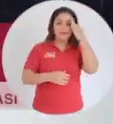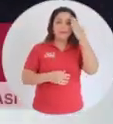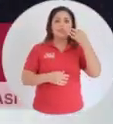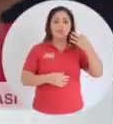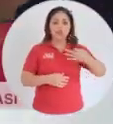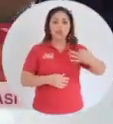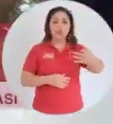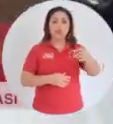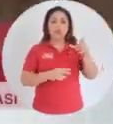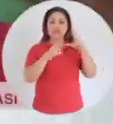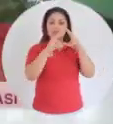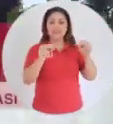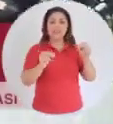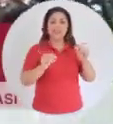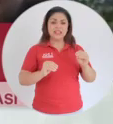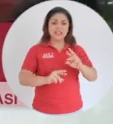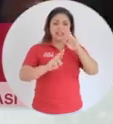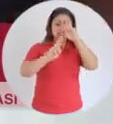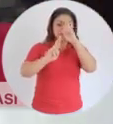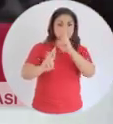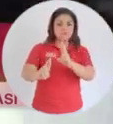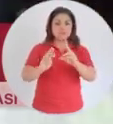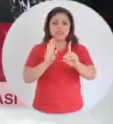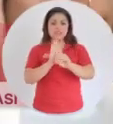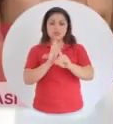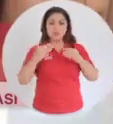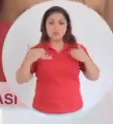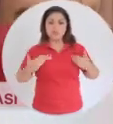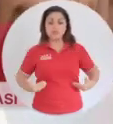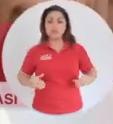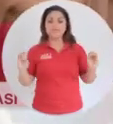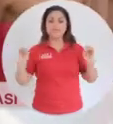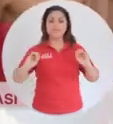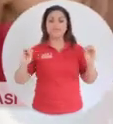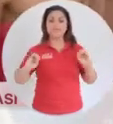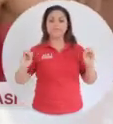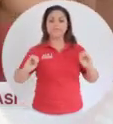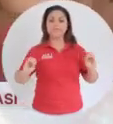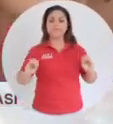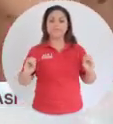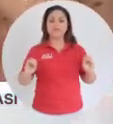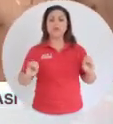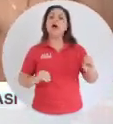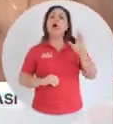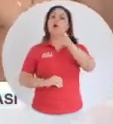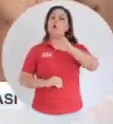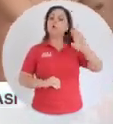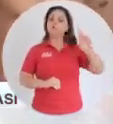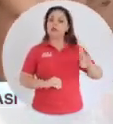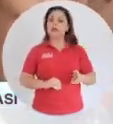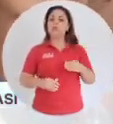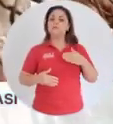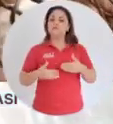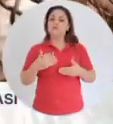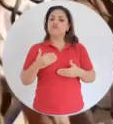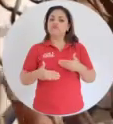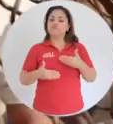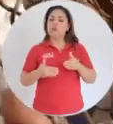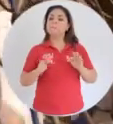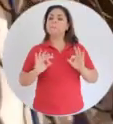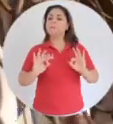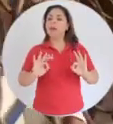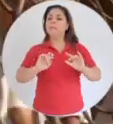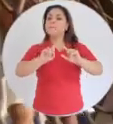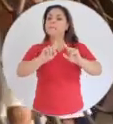enterado de que ahí no hay ningún respeto por los derechos humanos. En Costa Rica nos había ido muy bien, sin